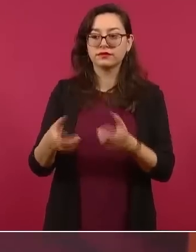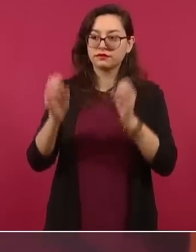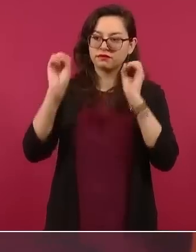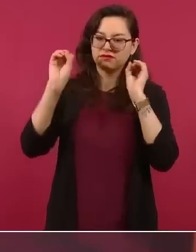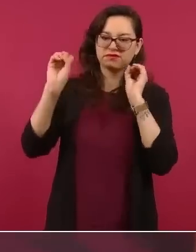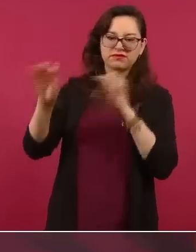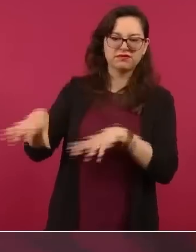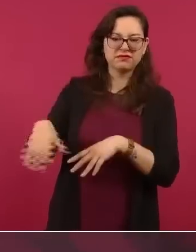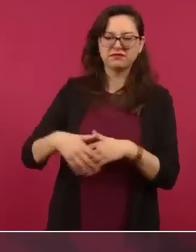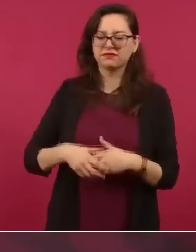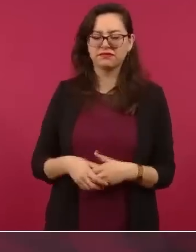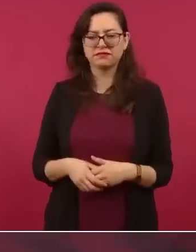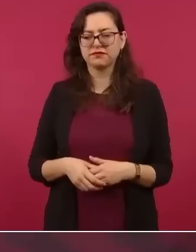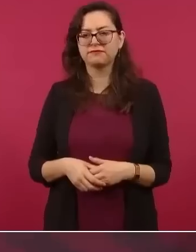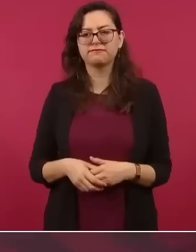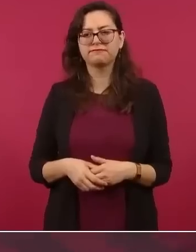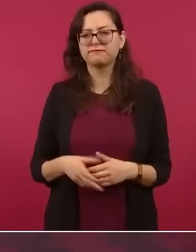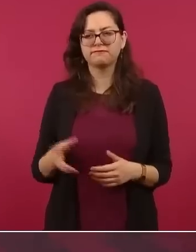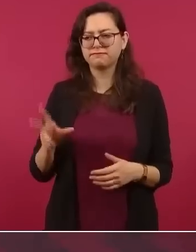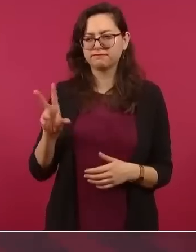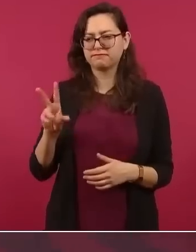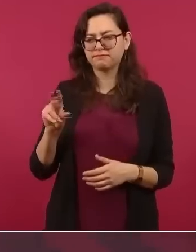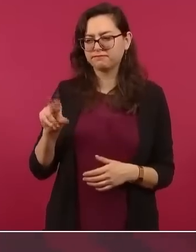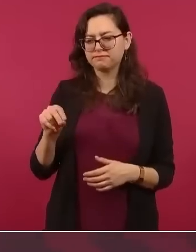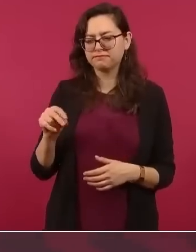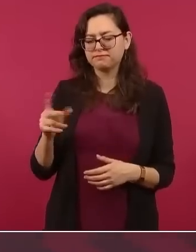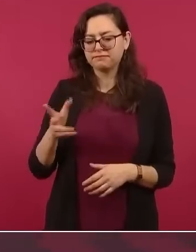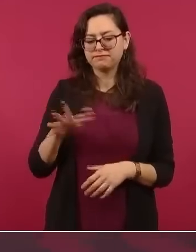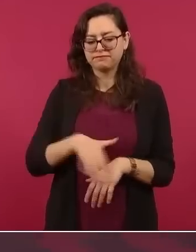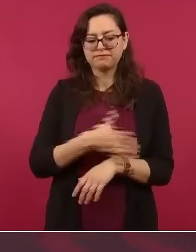una gran injusticia el haberlo